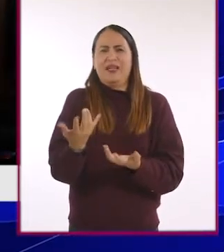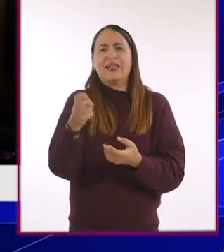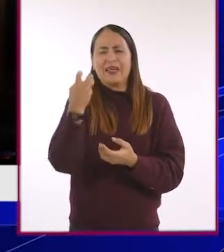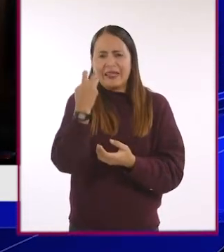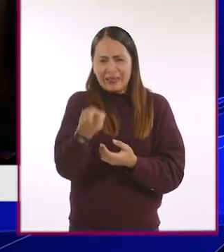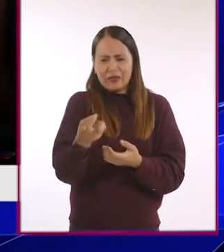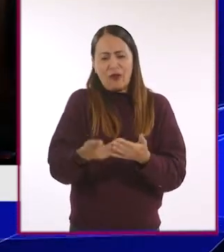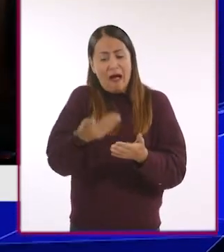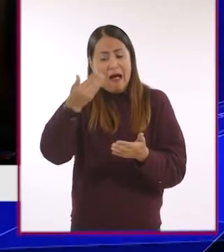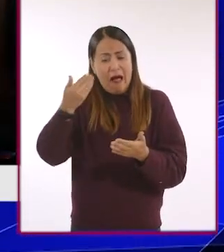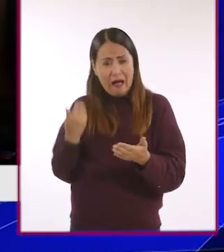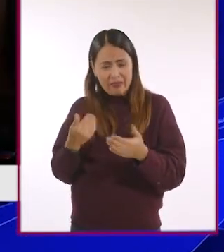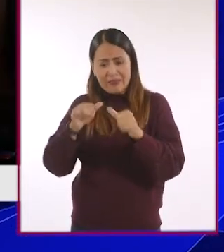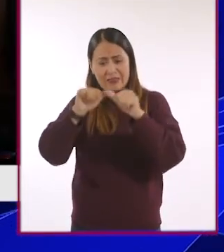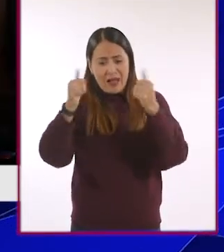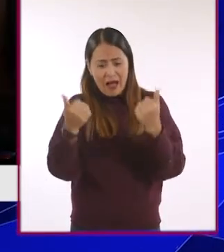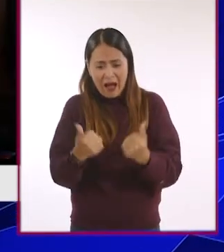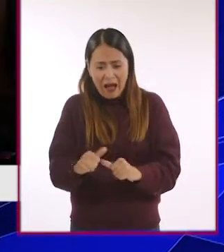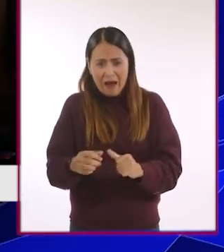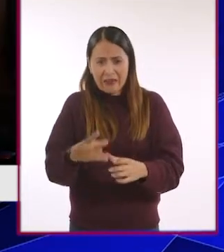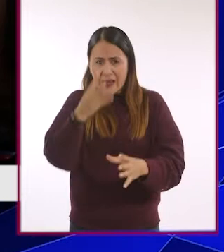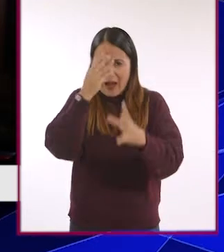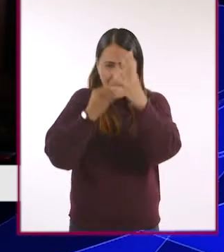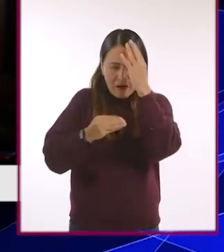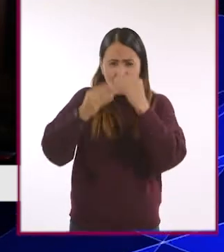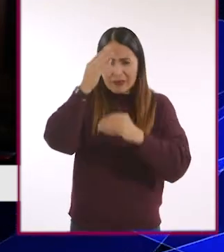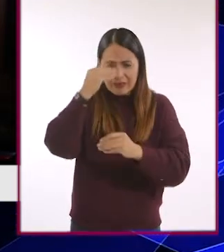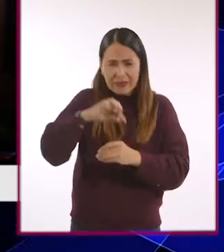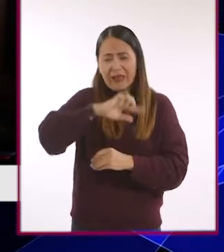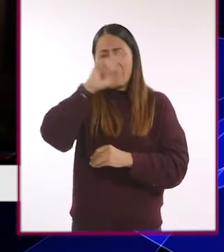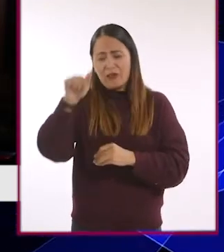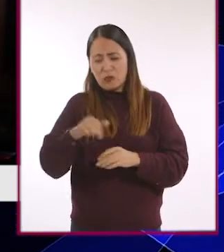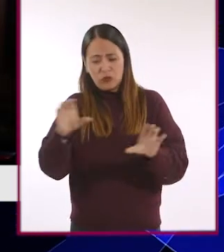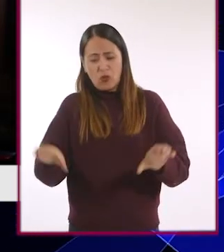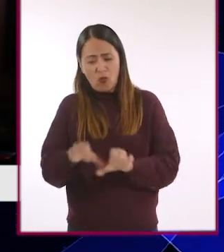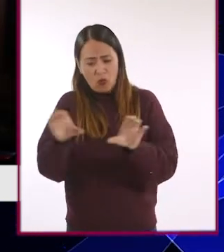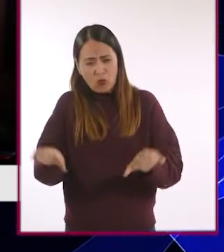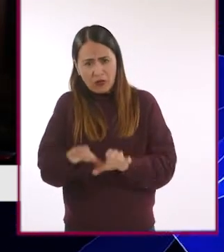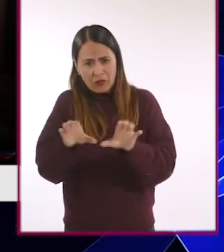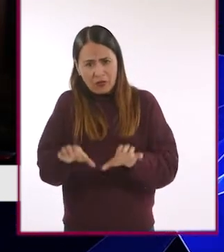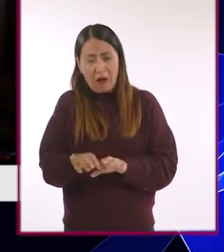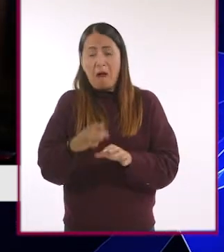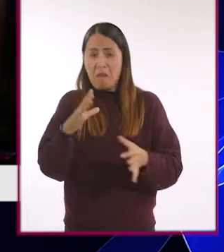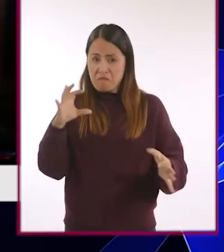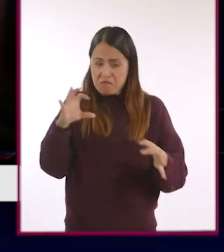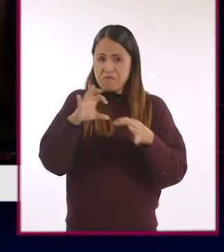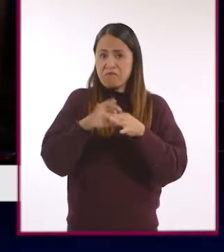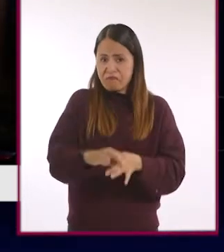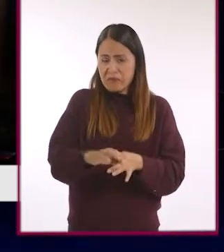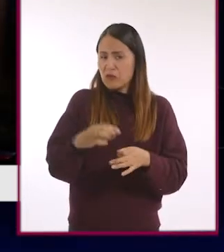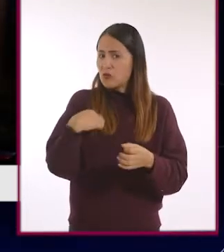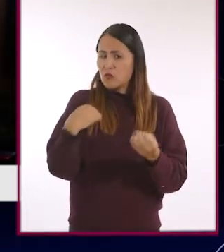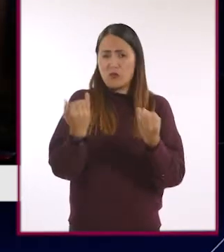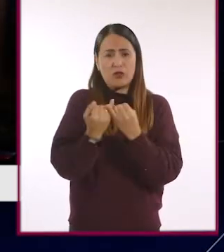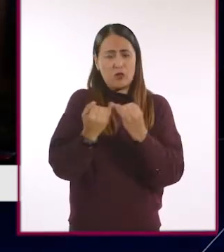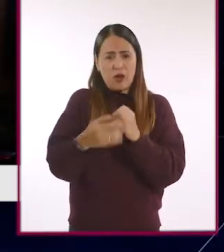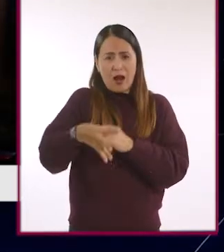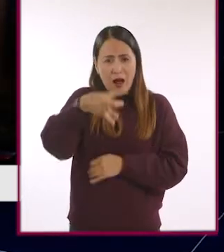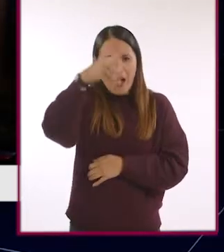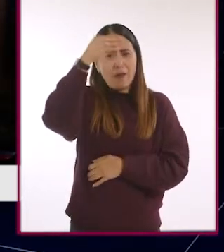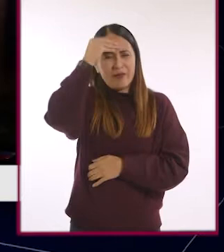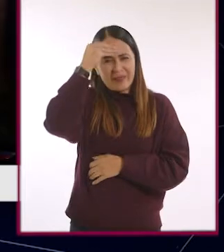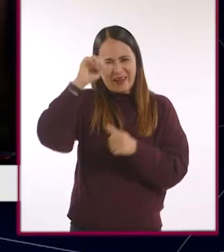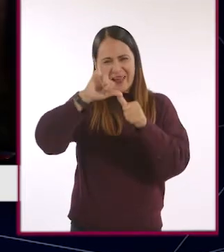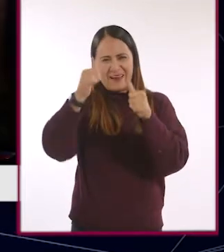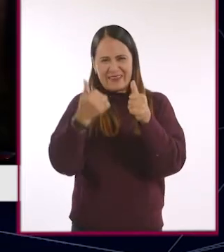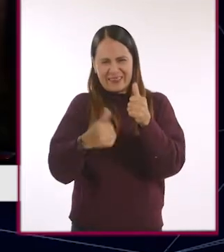artística fundamentada. Lo hizo un buen artista, entonces yo me dediqué mucho a aprender todo el fundamento para poderme volver artista